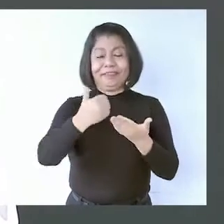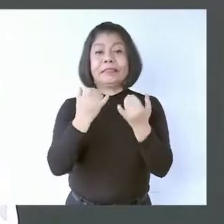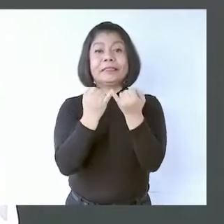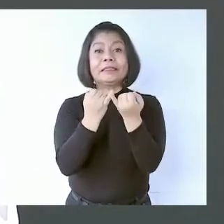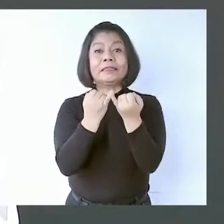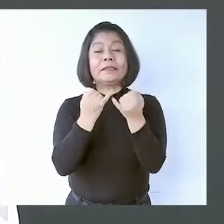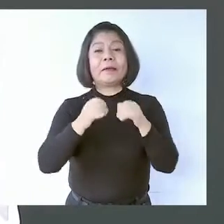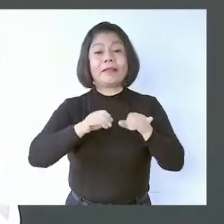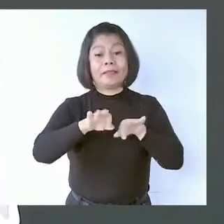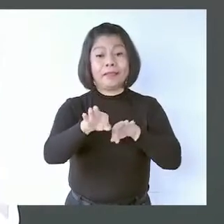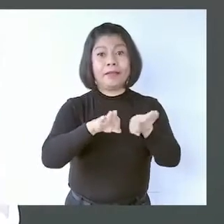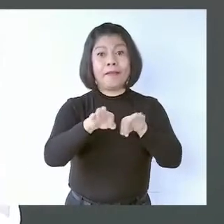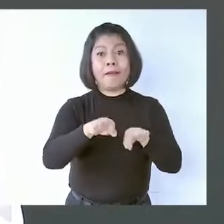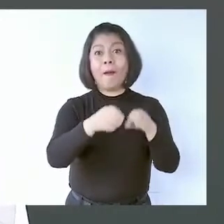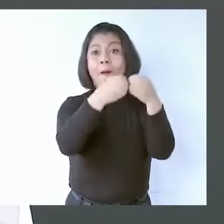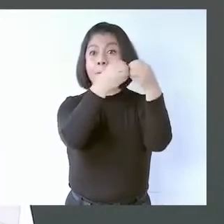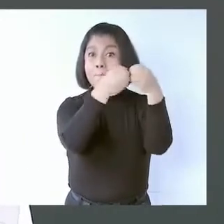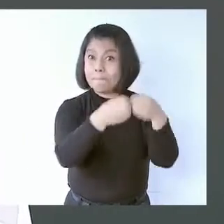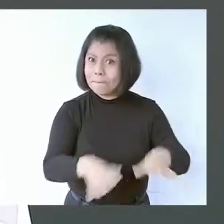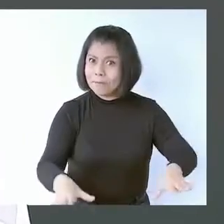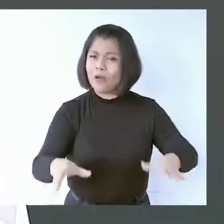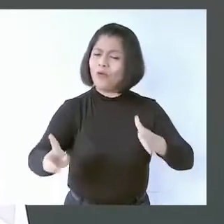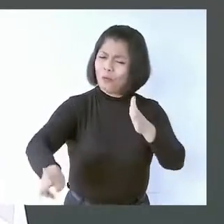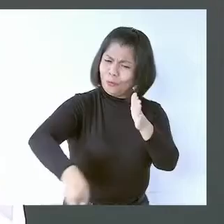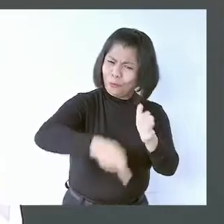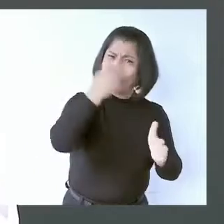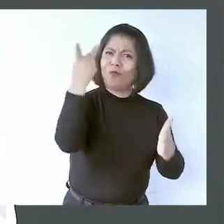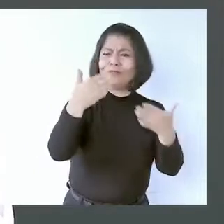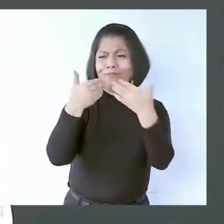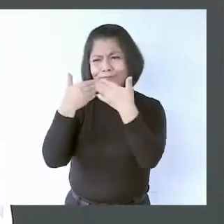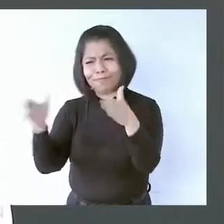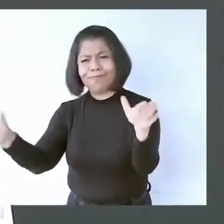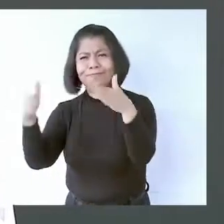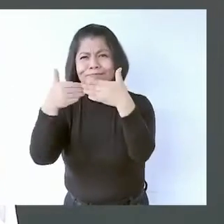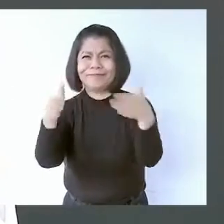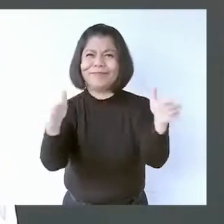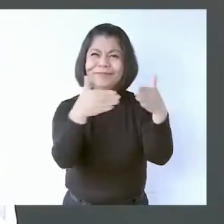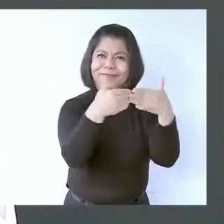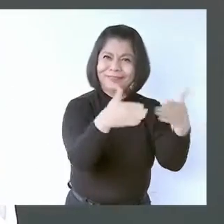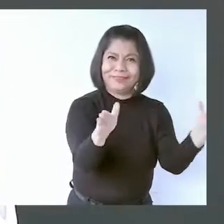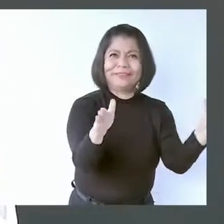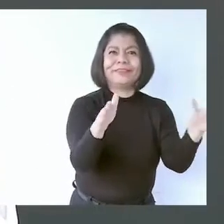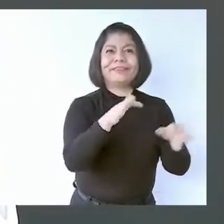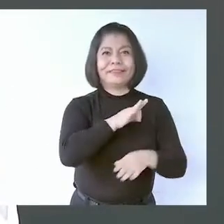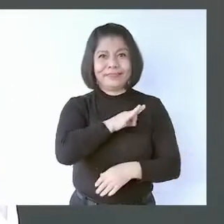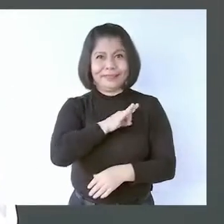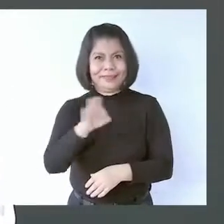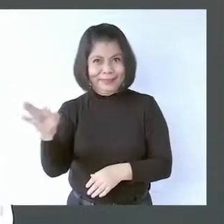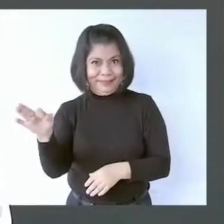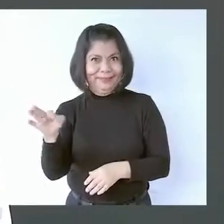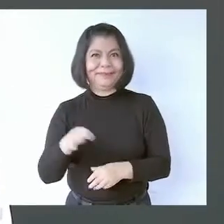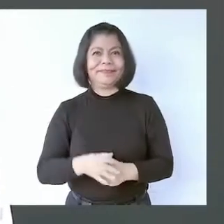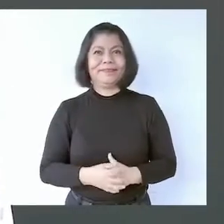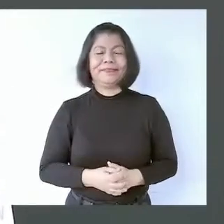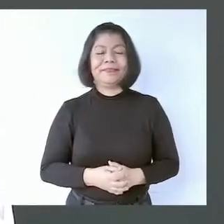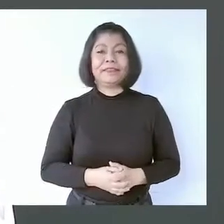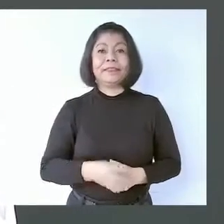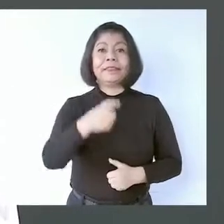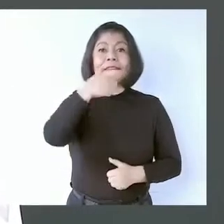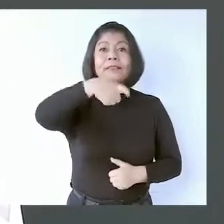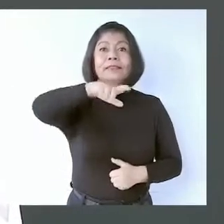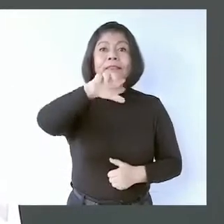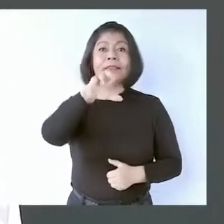perdidos y va a seguir creciendo como ha venido sucediendo Quintana Roo